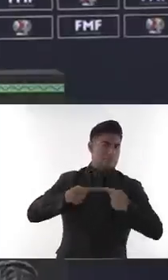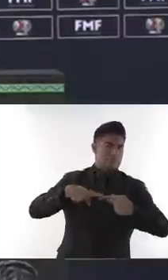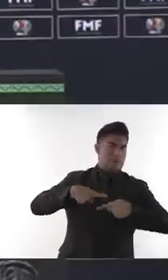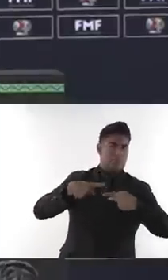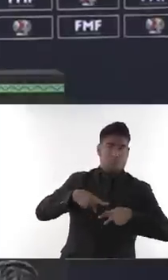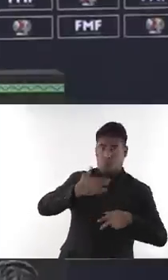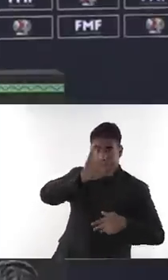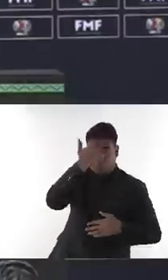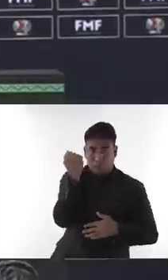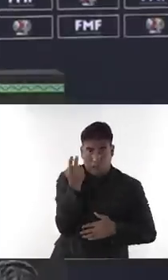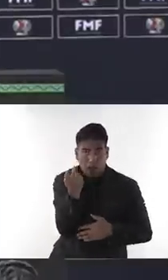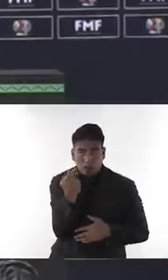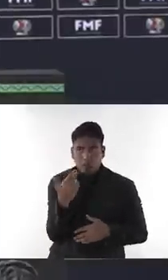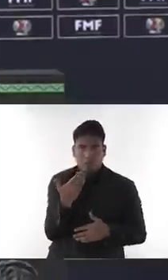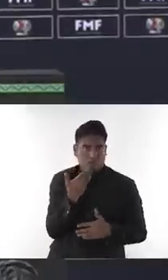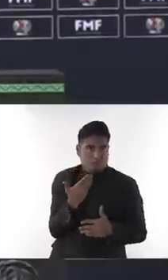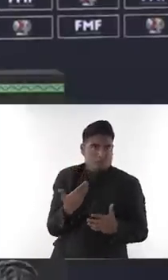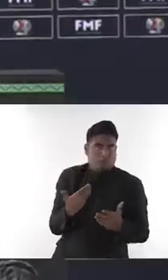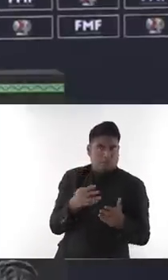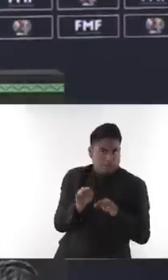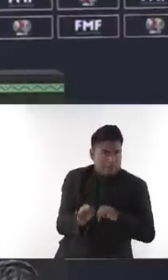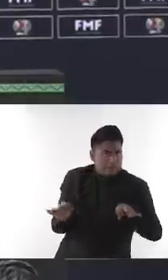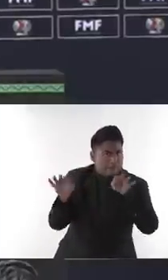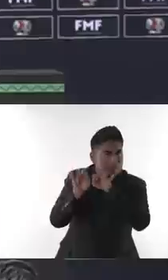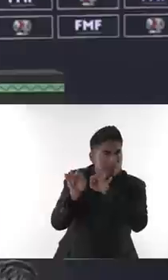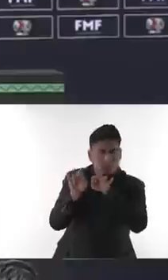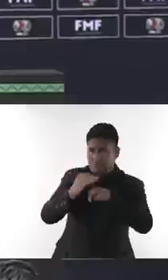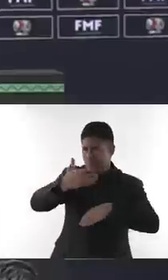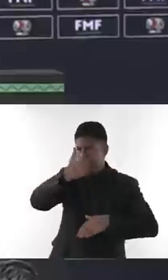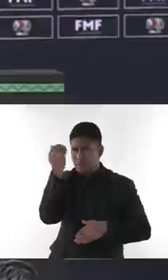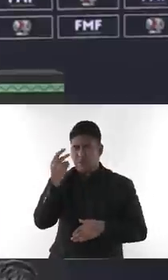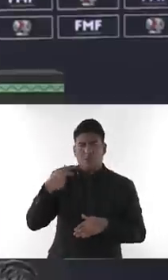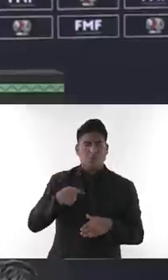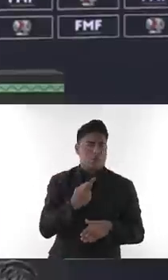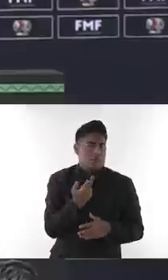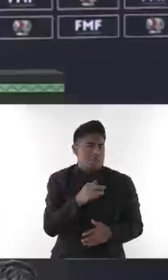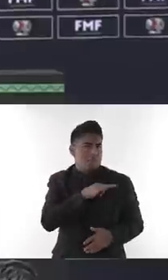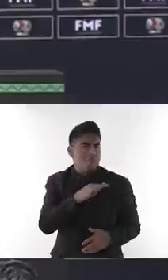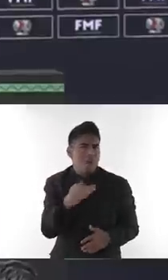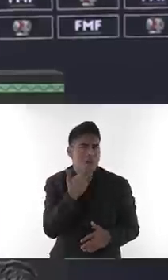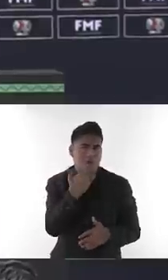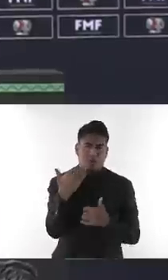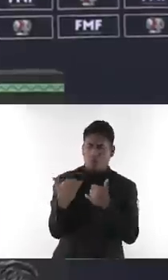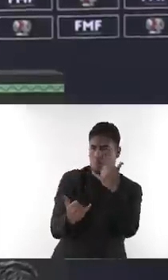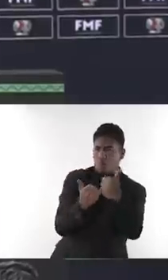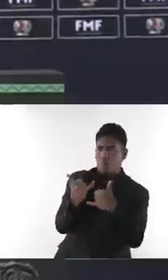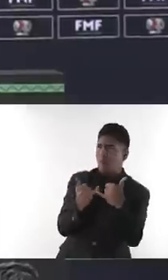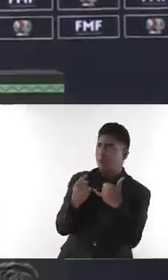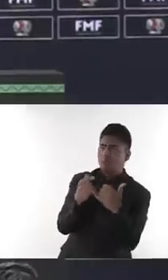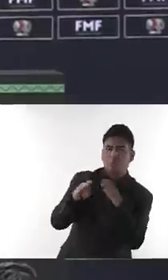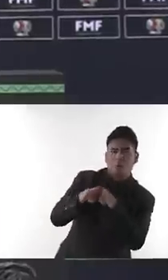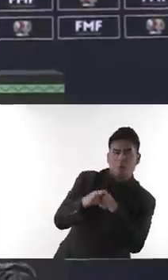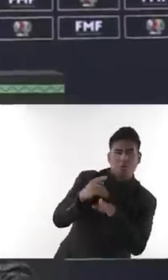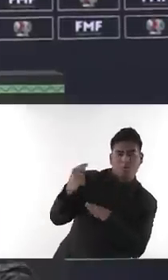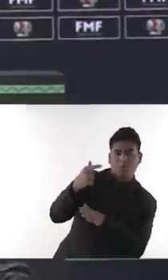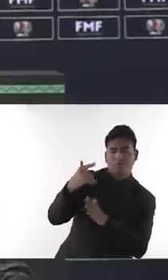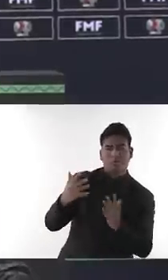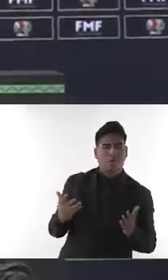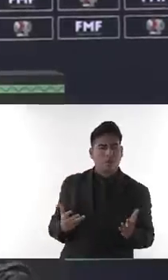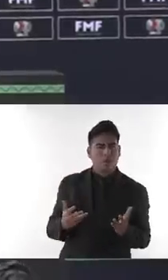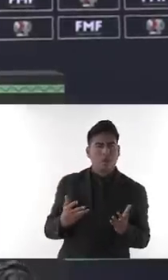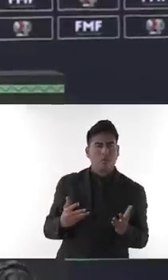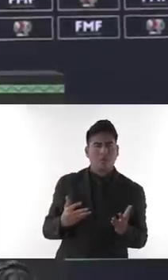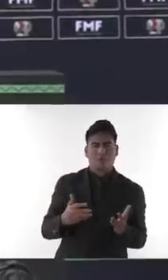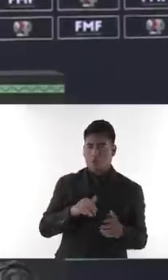yo. ¿O será el estado de resultados, las proyecciones de este o los activos? ¿Cuáles son